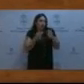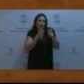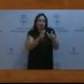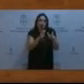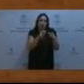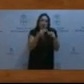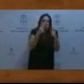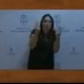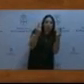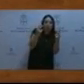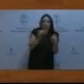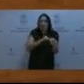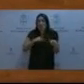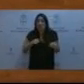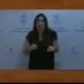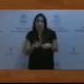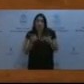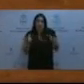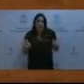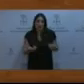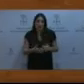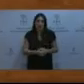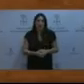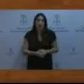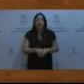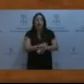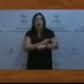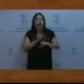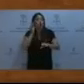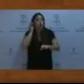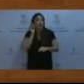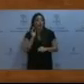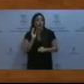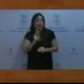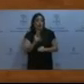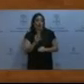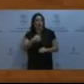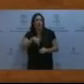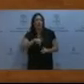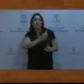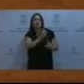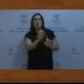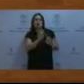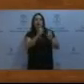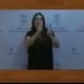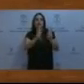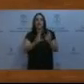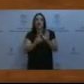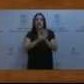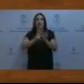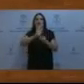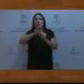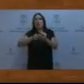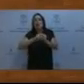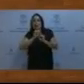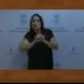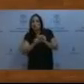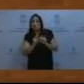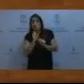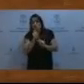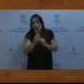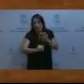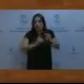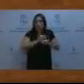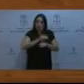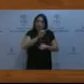Más voces al hilo de la respuesta dada por la consejera en la interpelación, en la que le preguntábamos por la aplicación del decreto, el cumplimiento de las sentencias